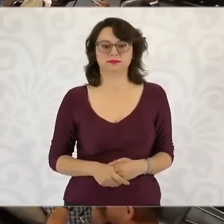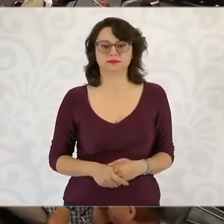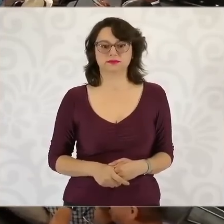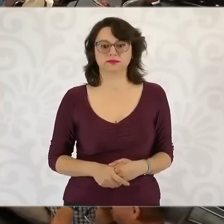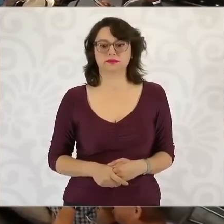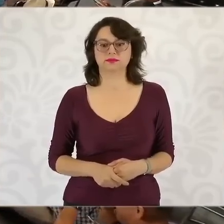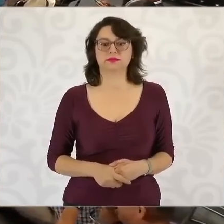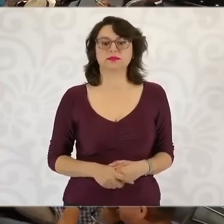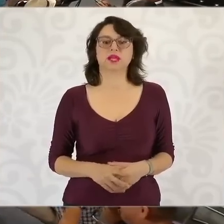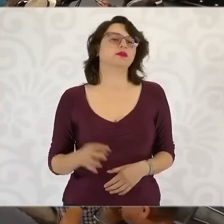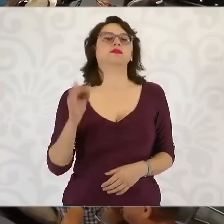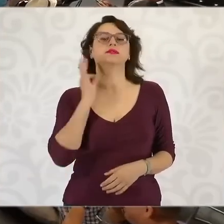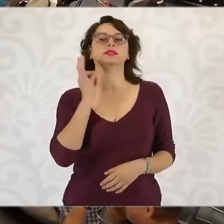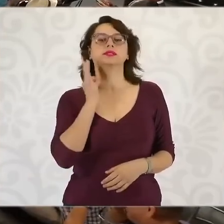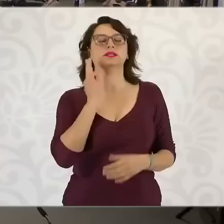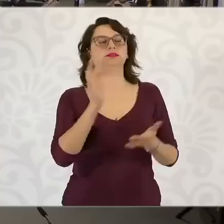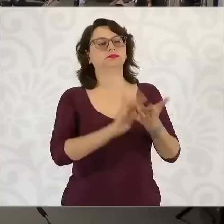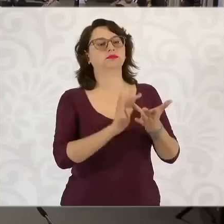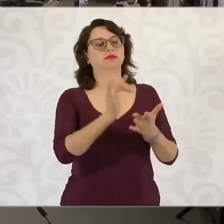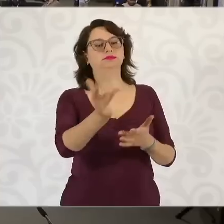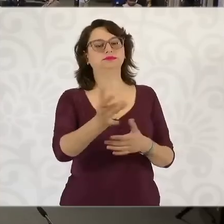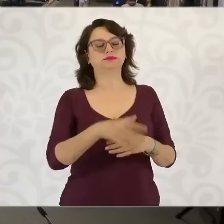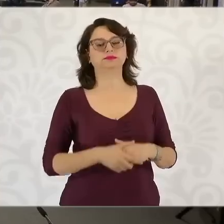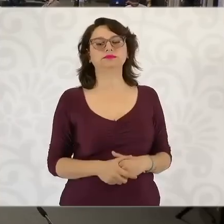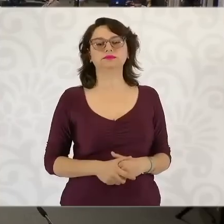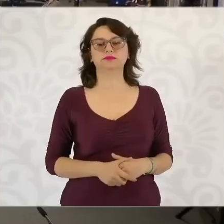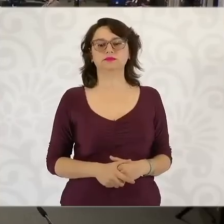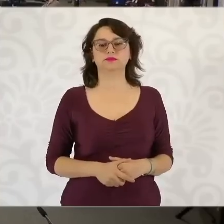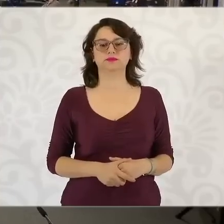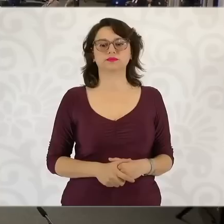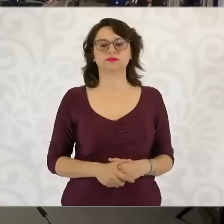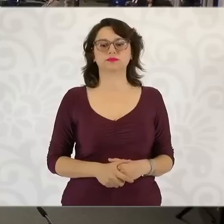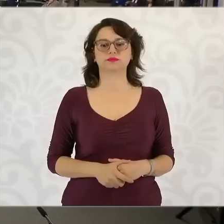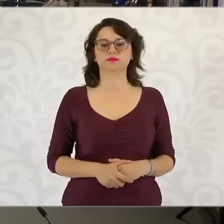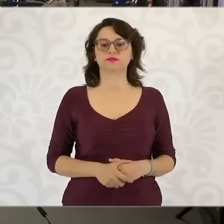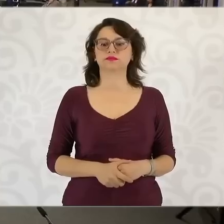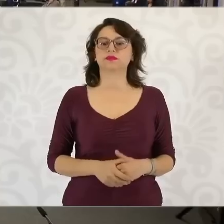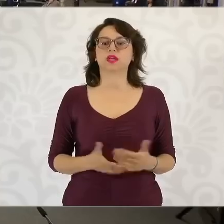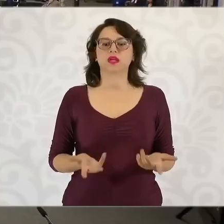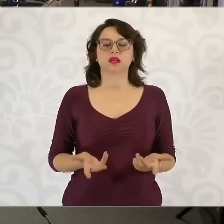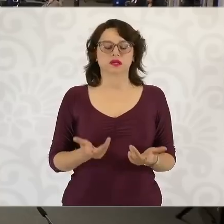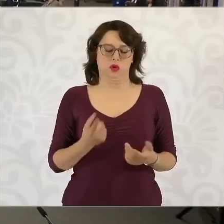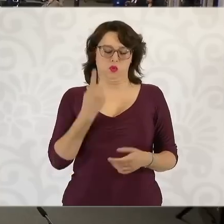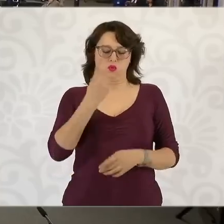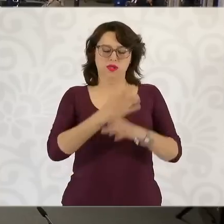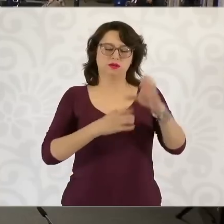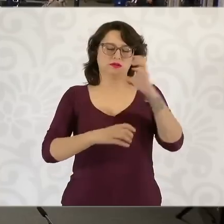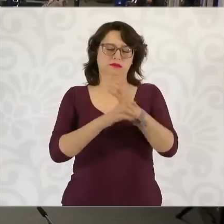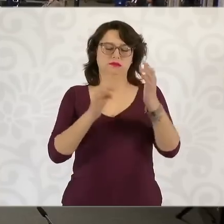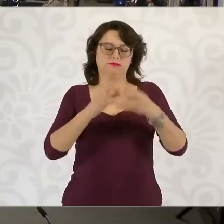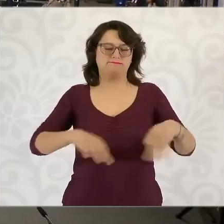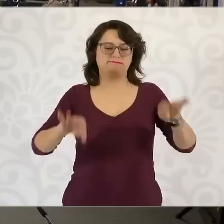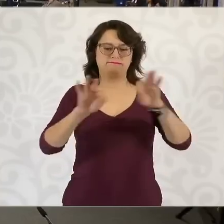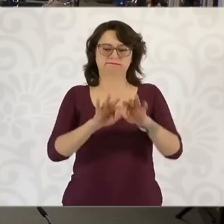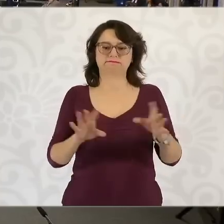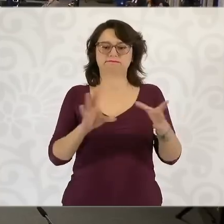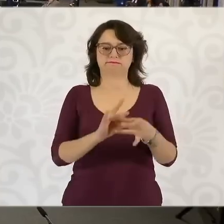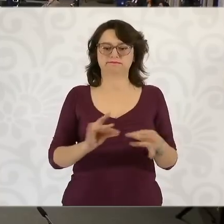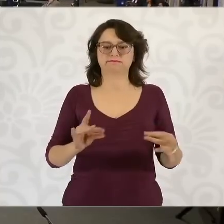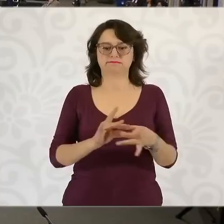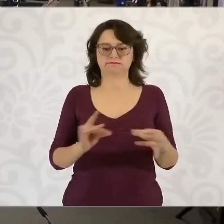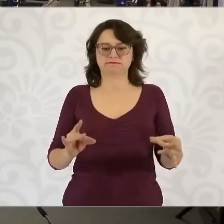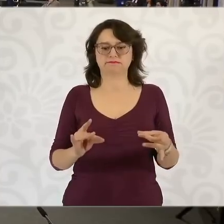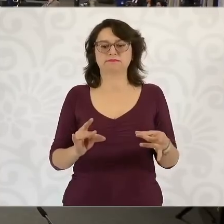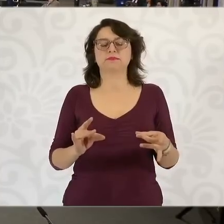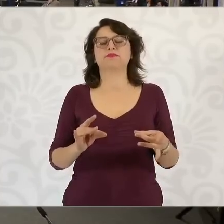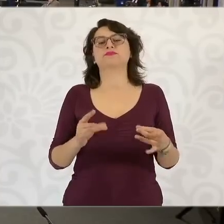Sí, fiscal, gracias. Nada más una precisión. El secretario de Seguridad nos dio datos ahorita